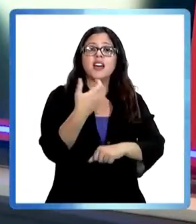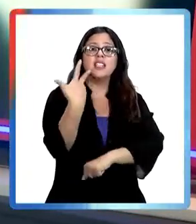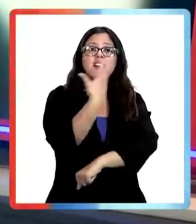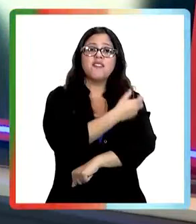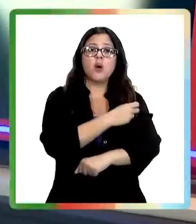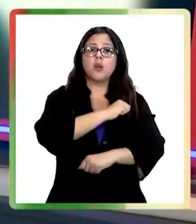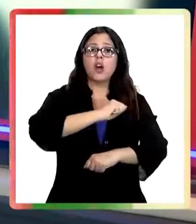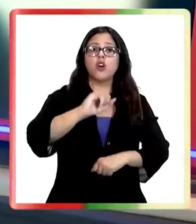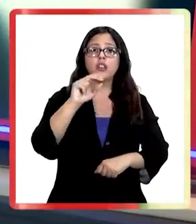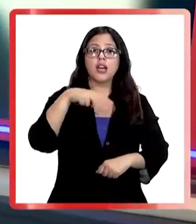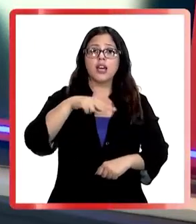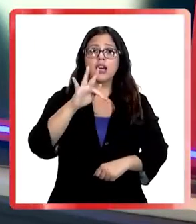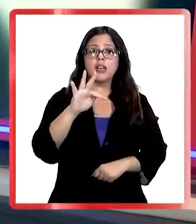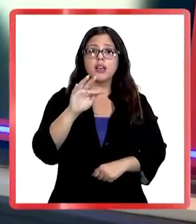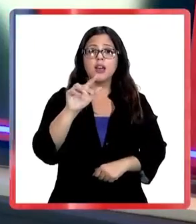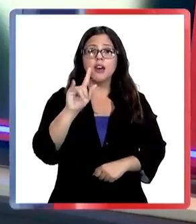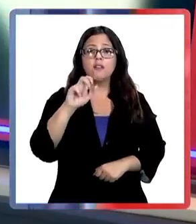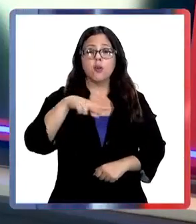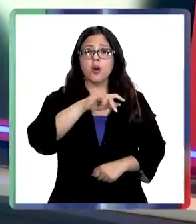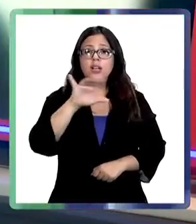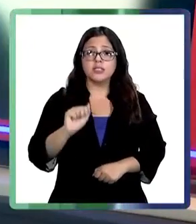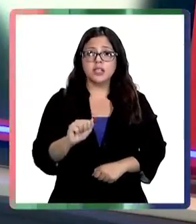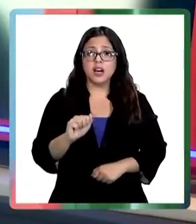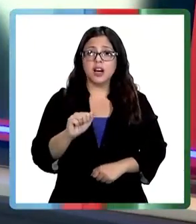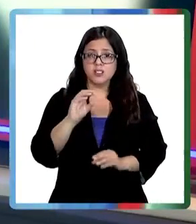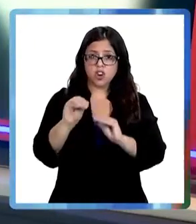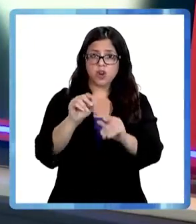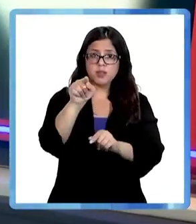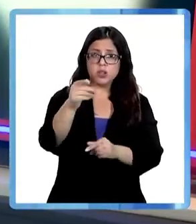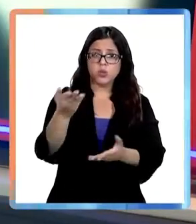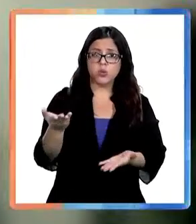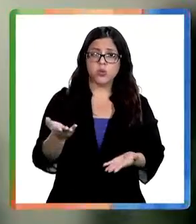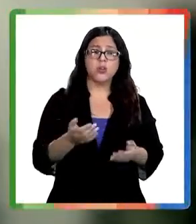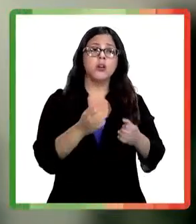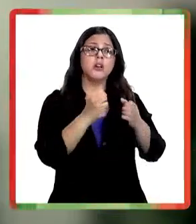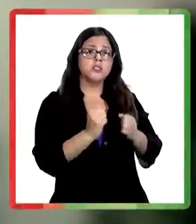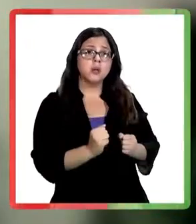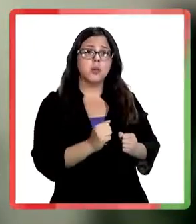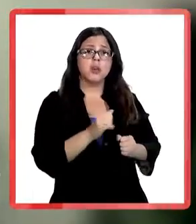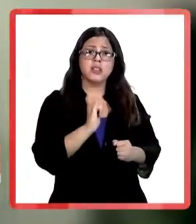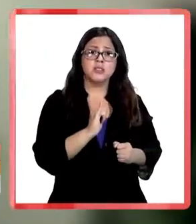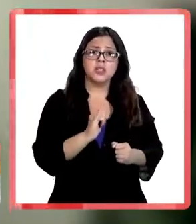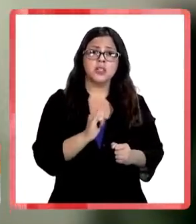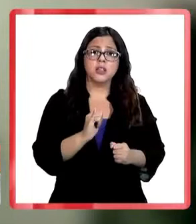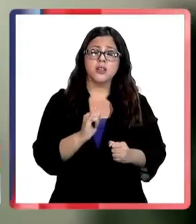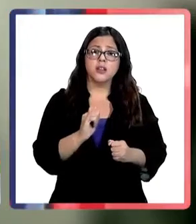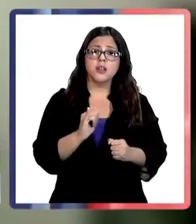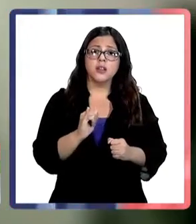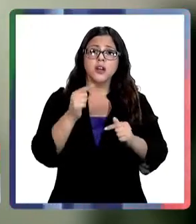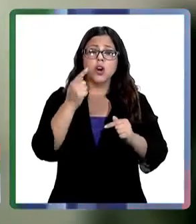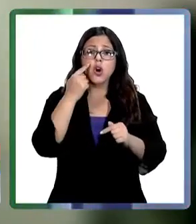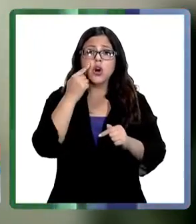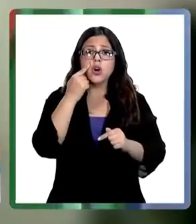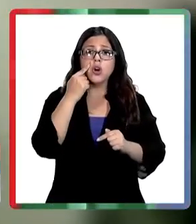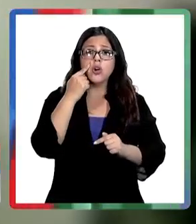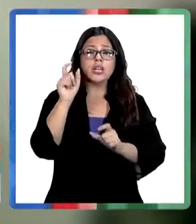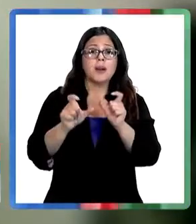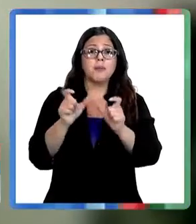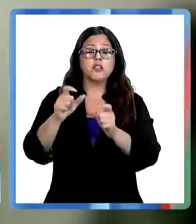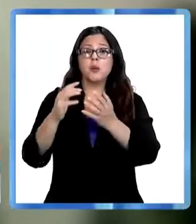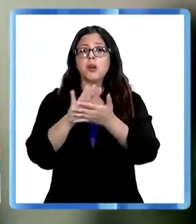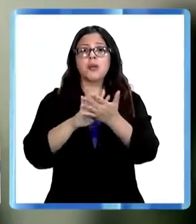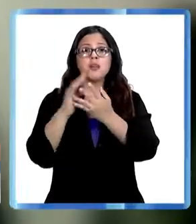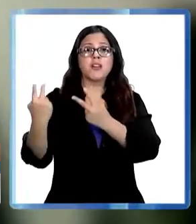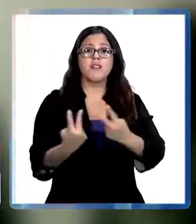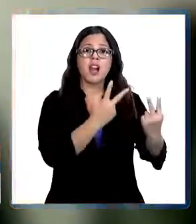véndame la vacuna contra la influenza, voy a buscar la forma de vacunarme igual. ¿Lo recomendaría? Se puede hacer, sobre todo si va a viajar. La gente que va a